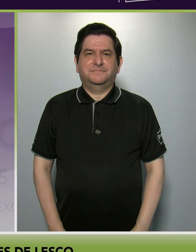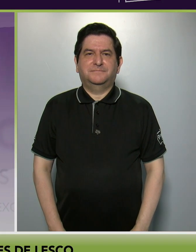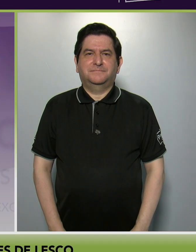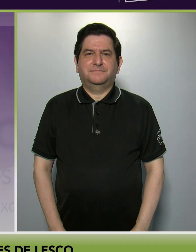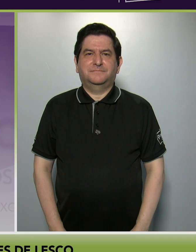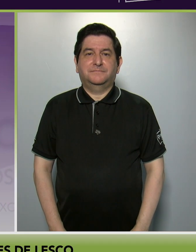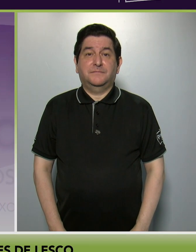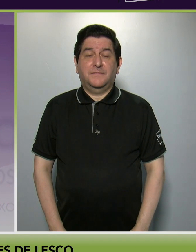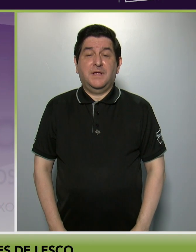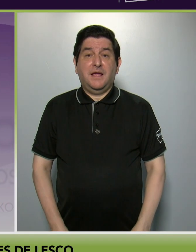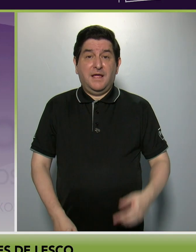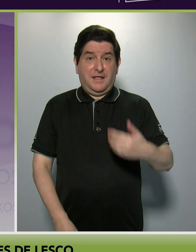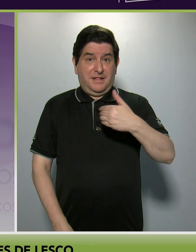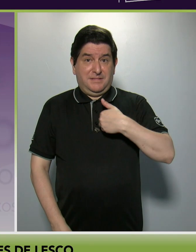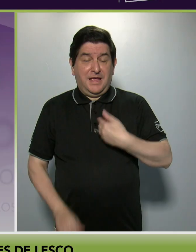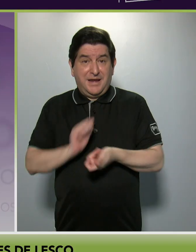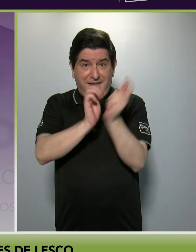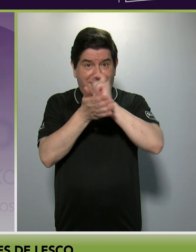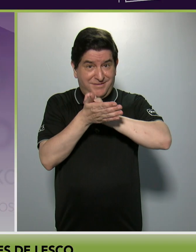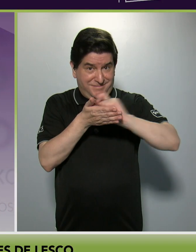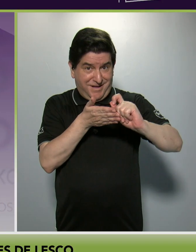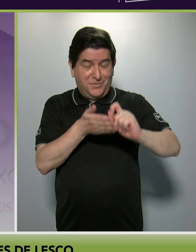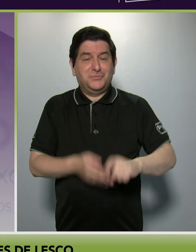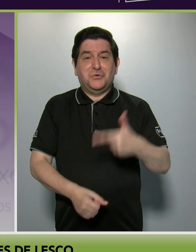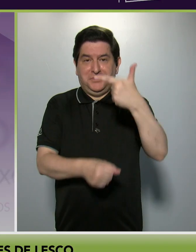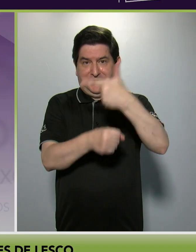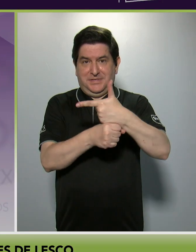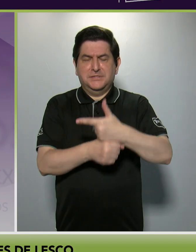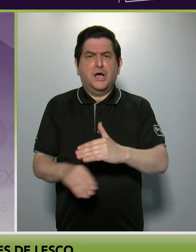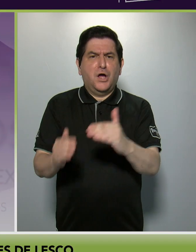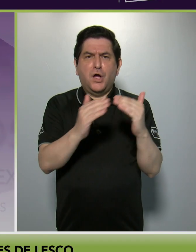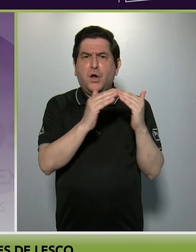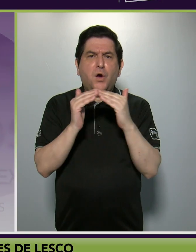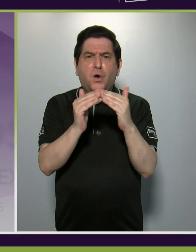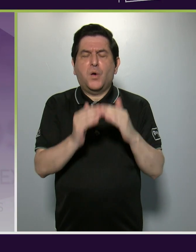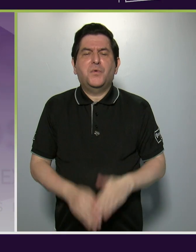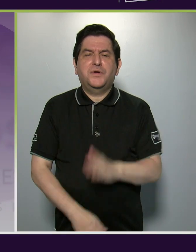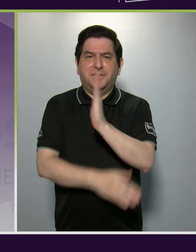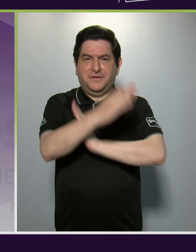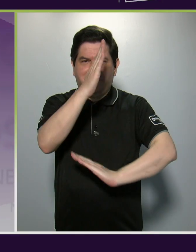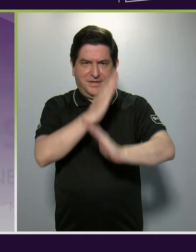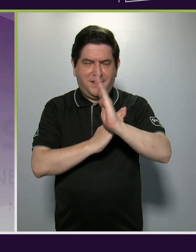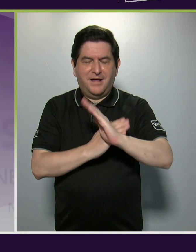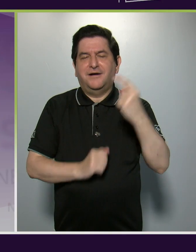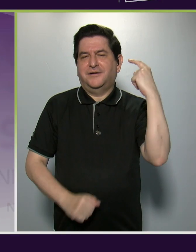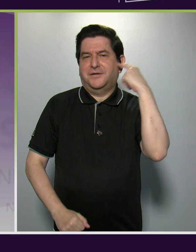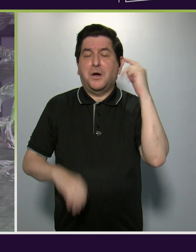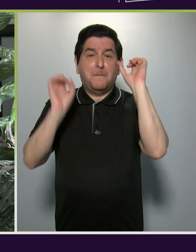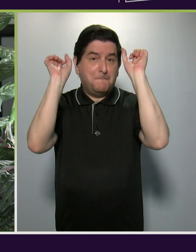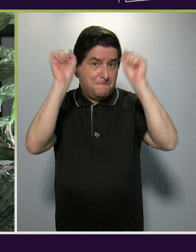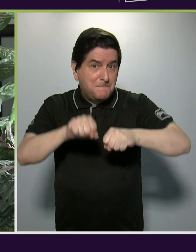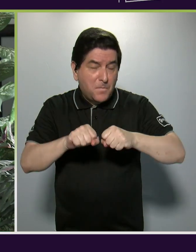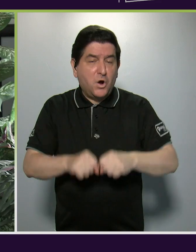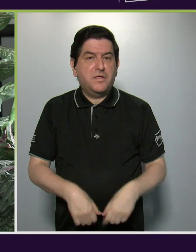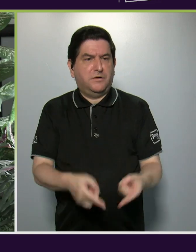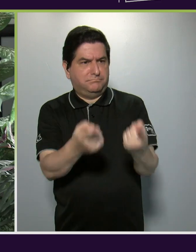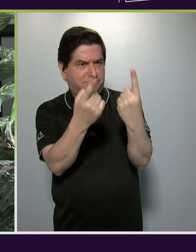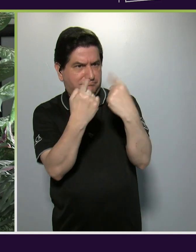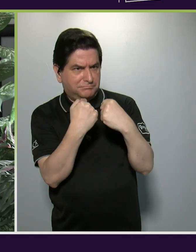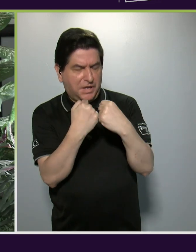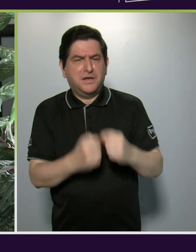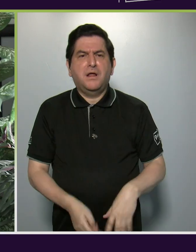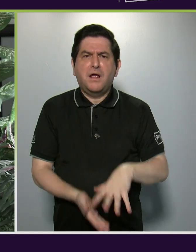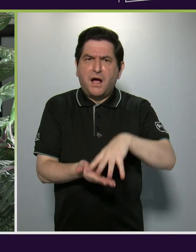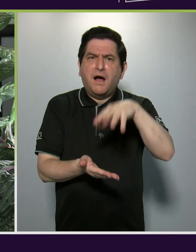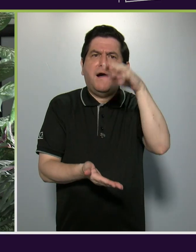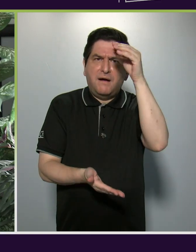Y vamos a tener traductores LESCO. ¿Para qué? Para que la comunidad con discapacidad auditiva pueda acercarse y pueda